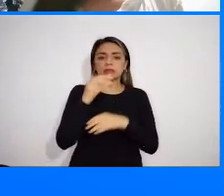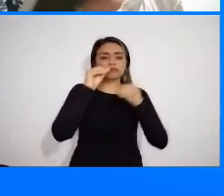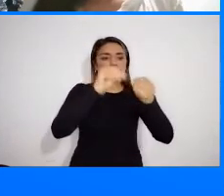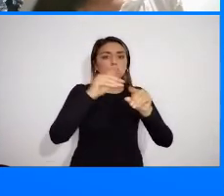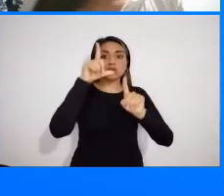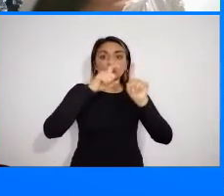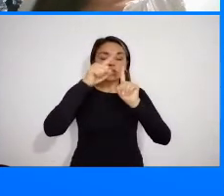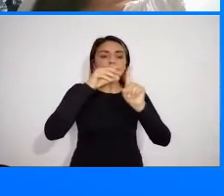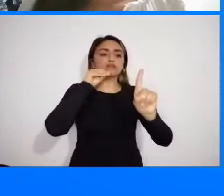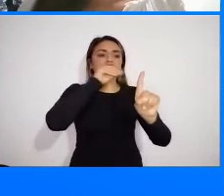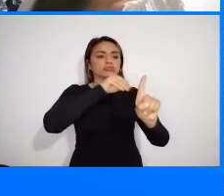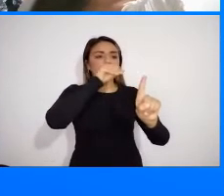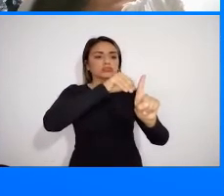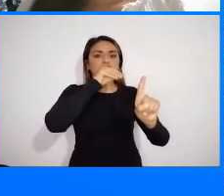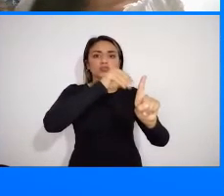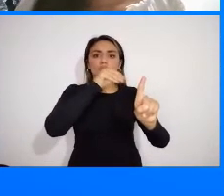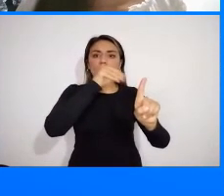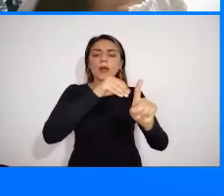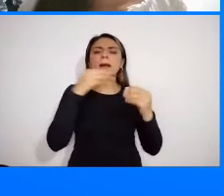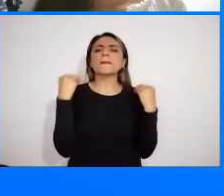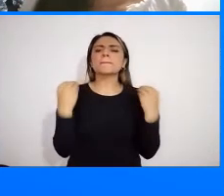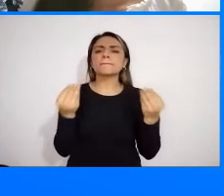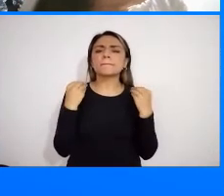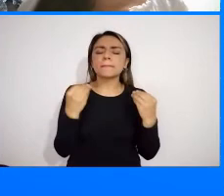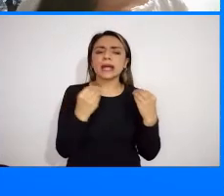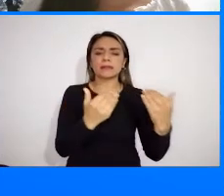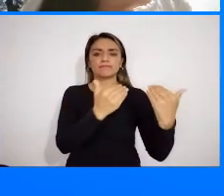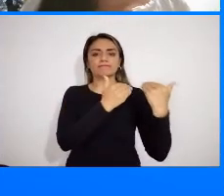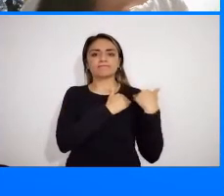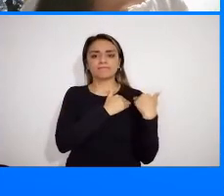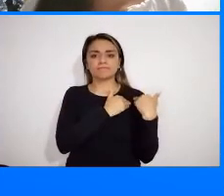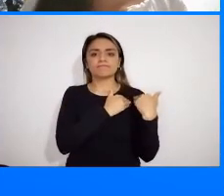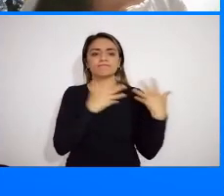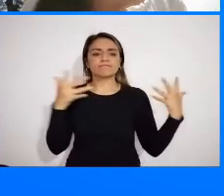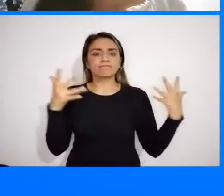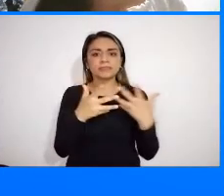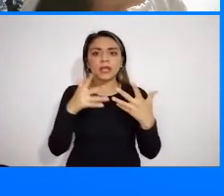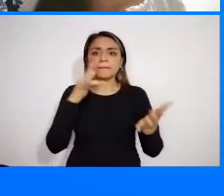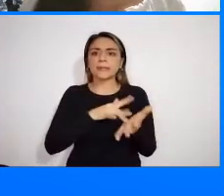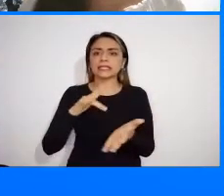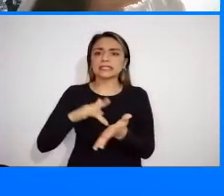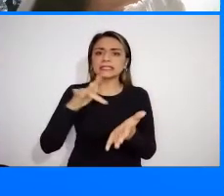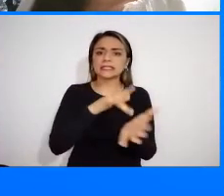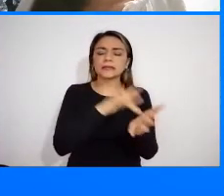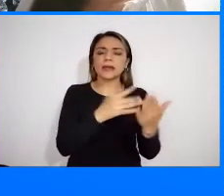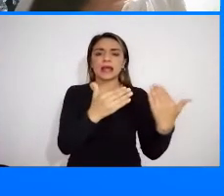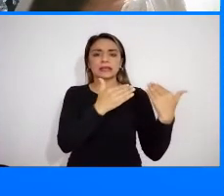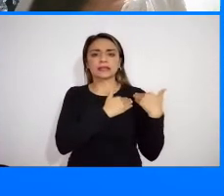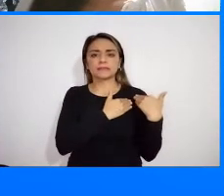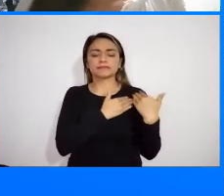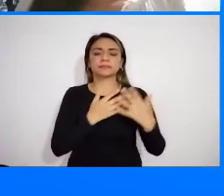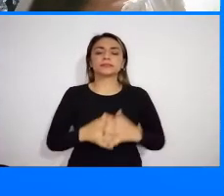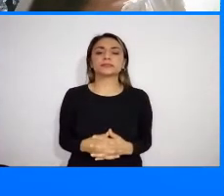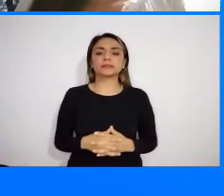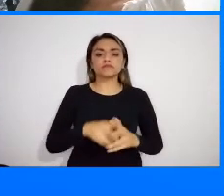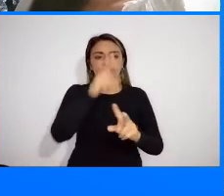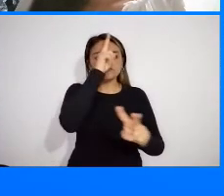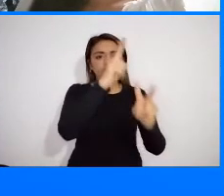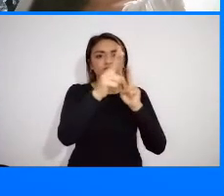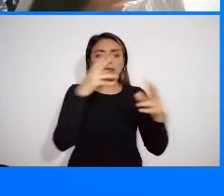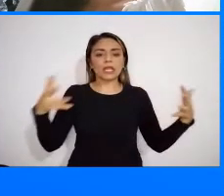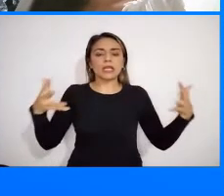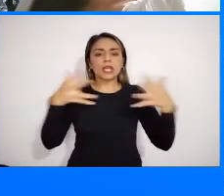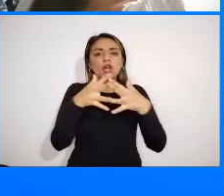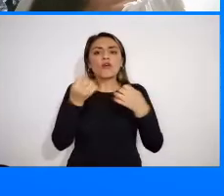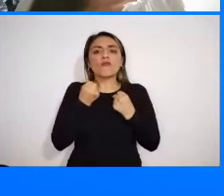turista para que tenga esa responsabilidad, esa participación, ese respeto. Integración de